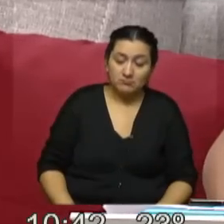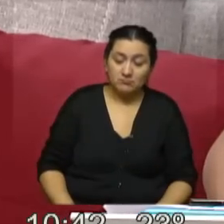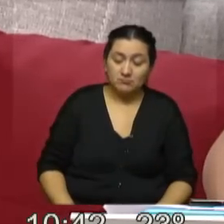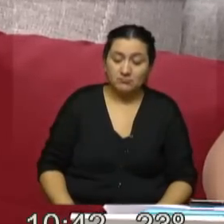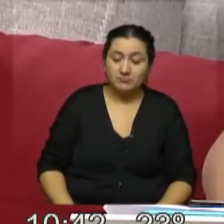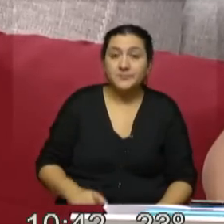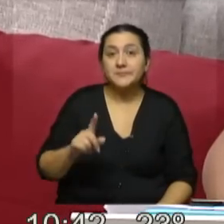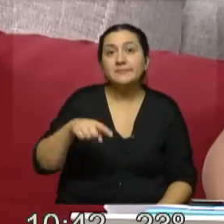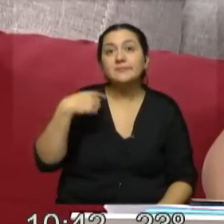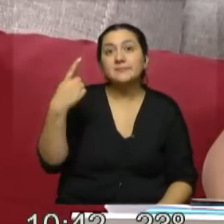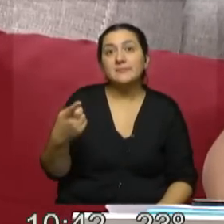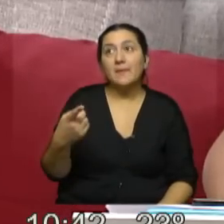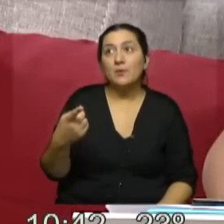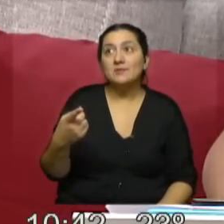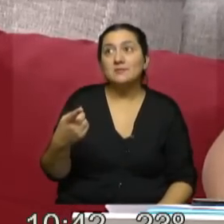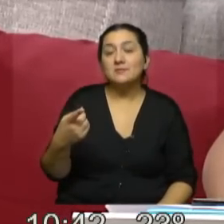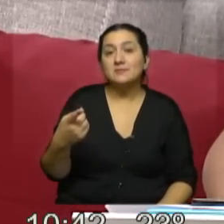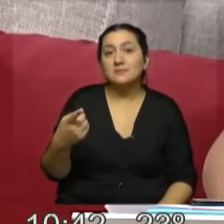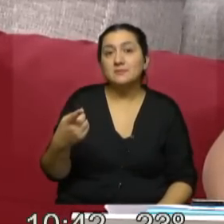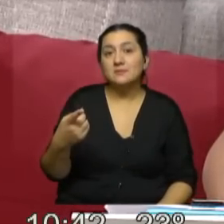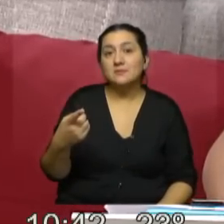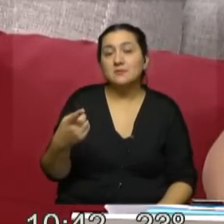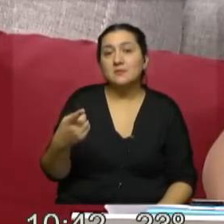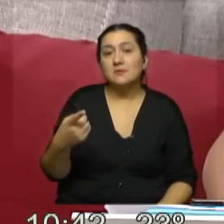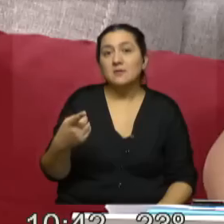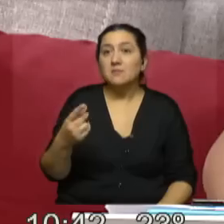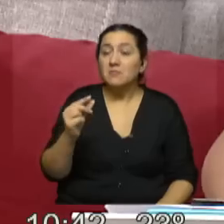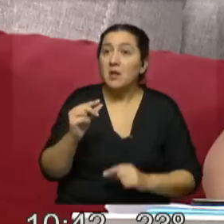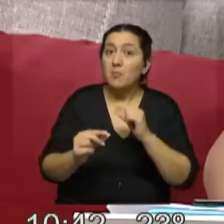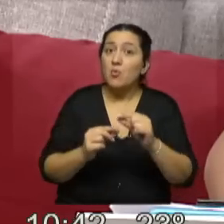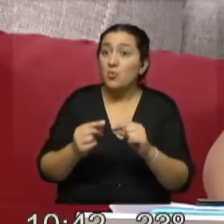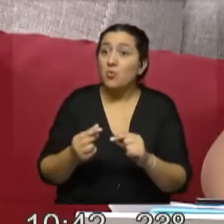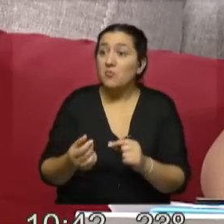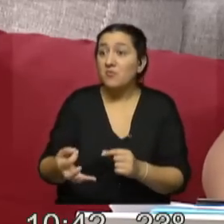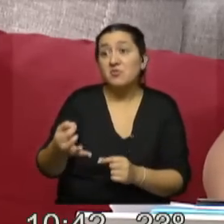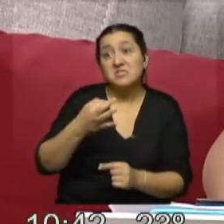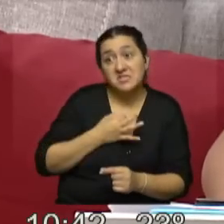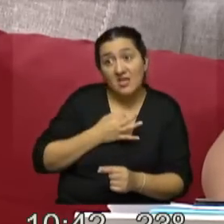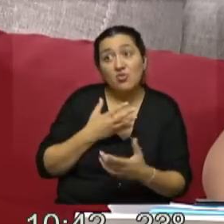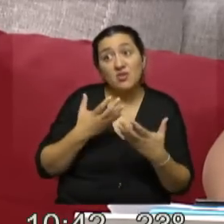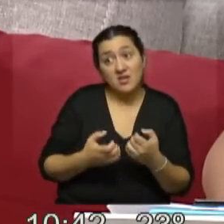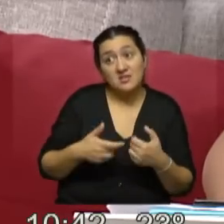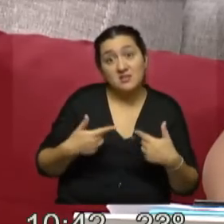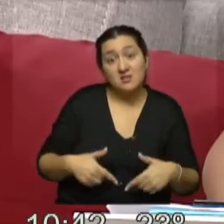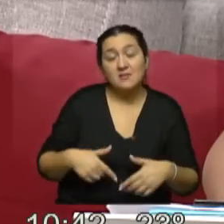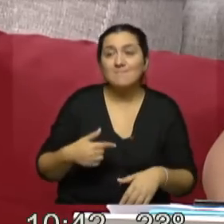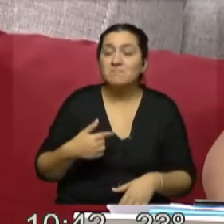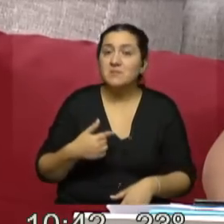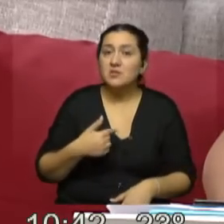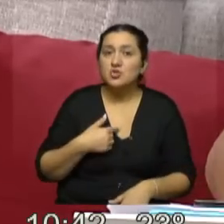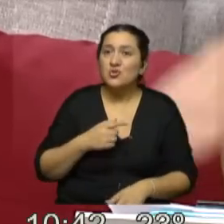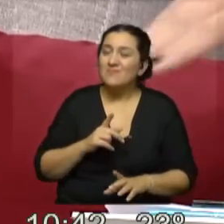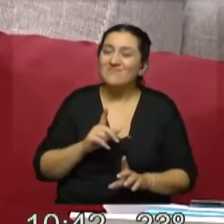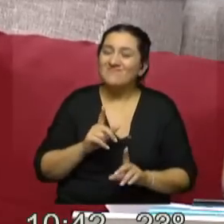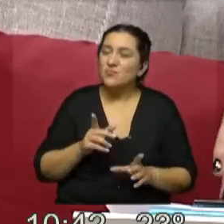y después Bueno me fueron ofreciendo a lo largo del tiempo y yo no fui